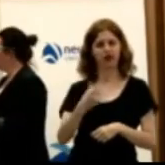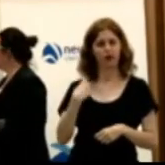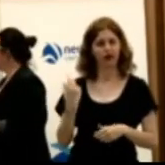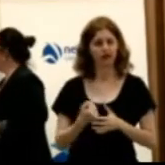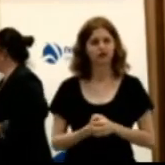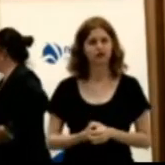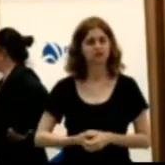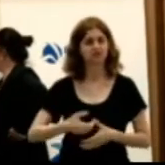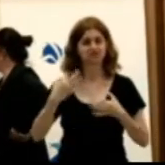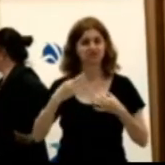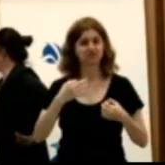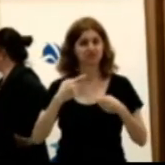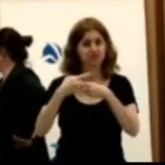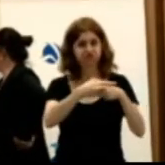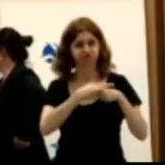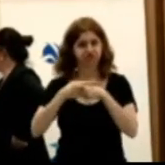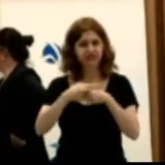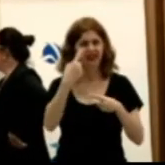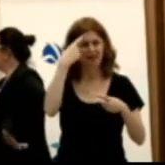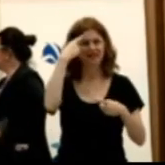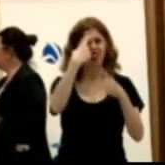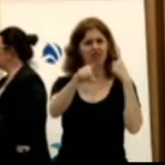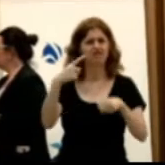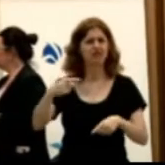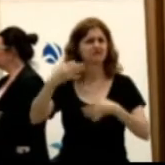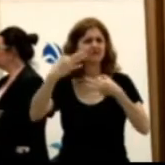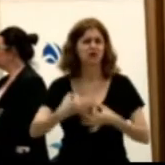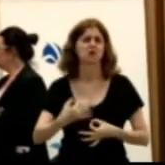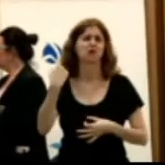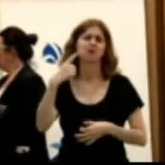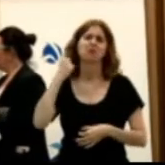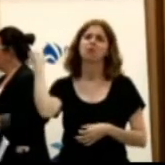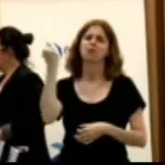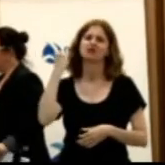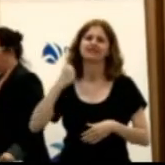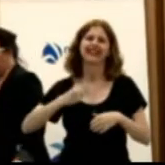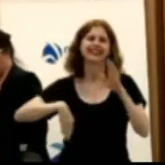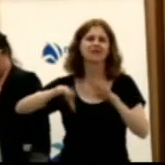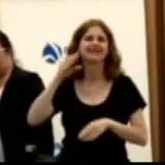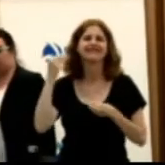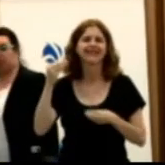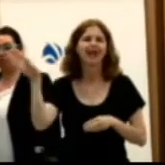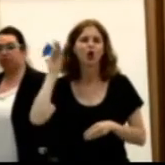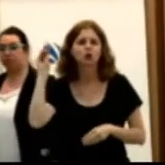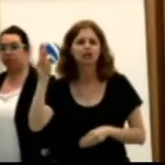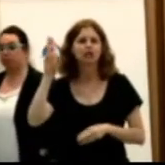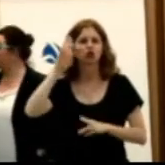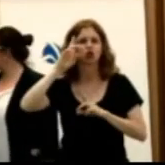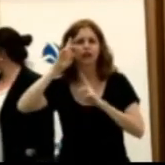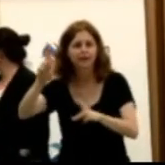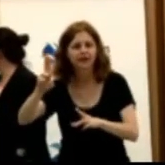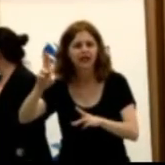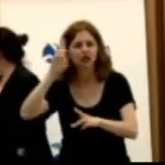Seguramente habrá disenso durante los debates, pero lo más importante será escucharnos, asegurando el respeto